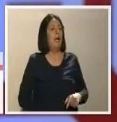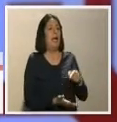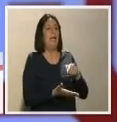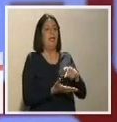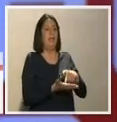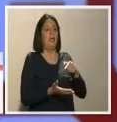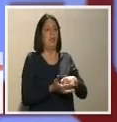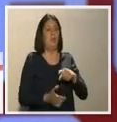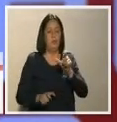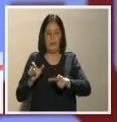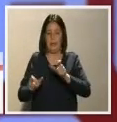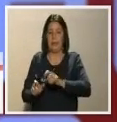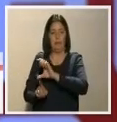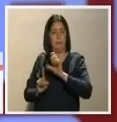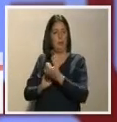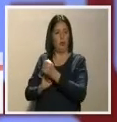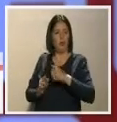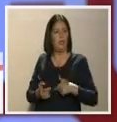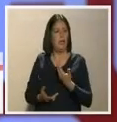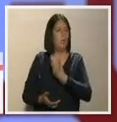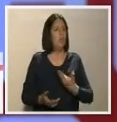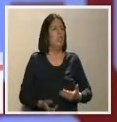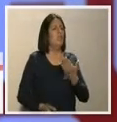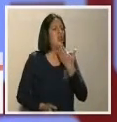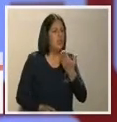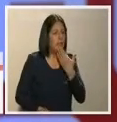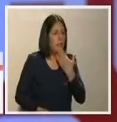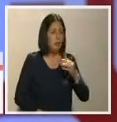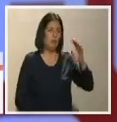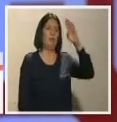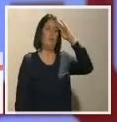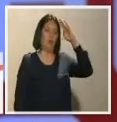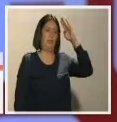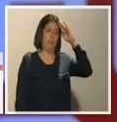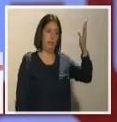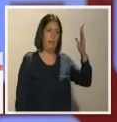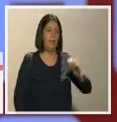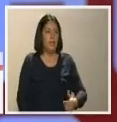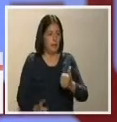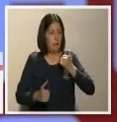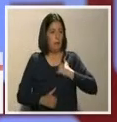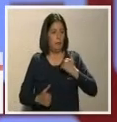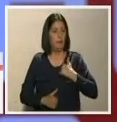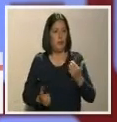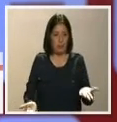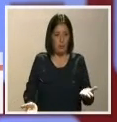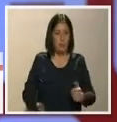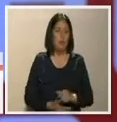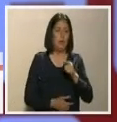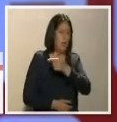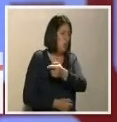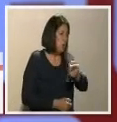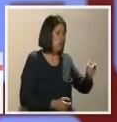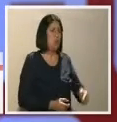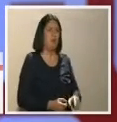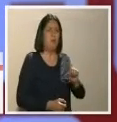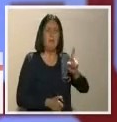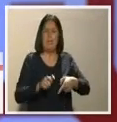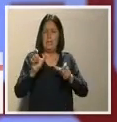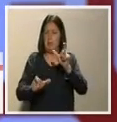la sociedad y el Estado con nuestra Policía Nacional y las Fuerzas Armadas, con esos miles